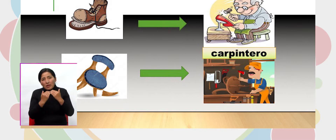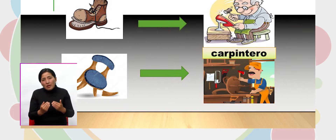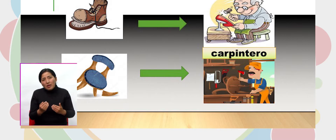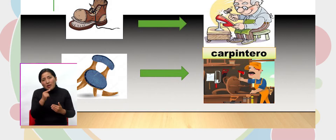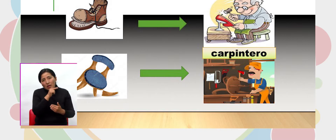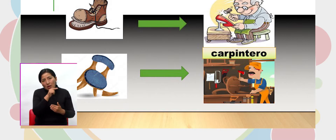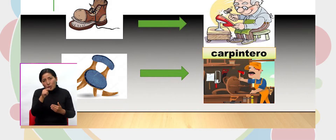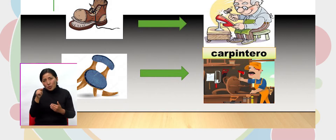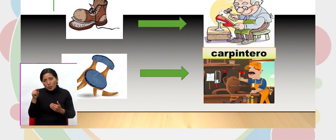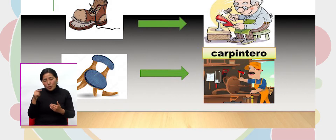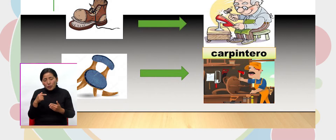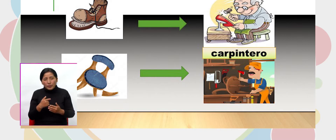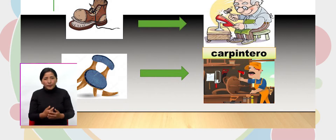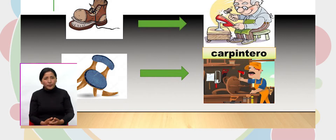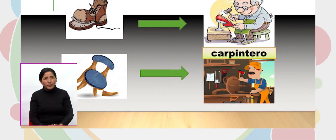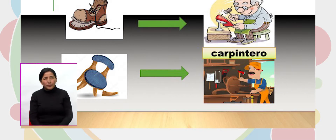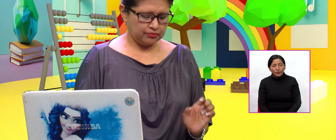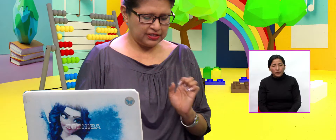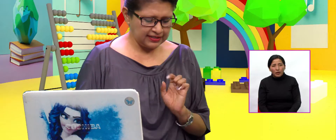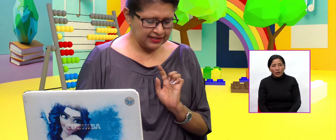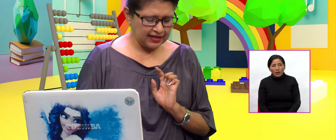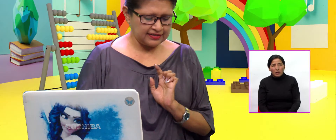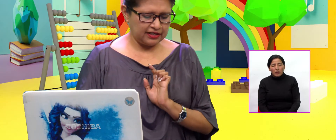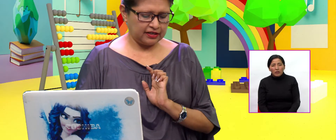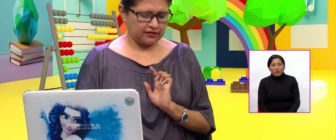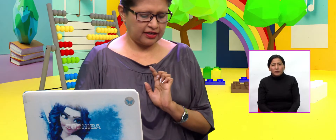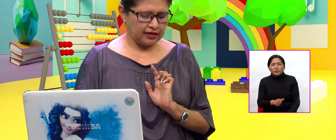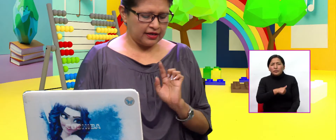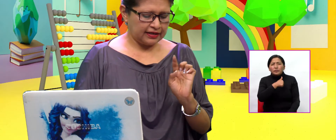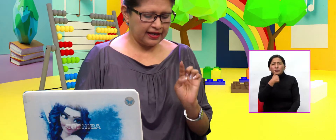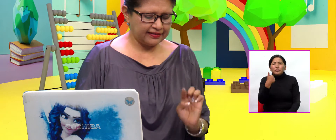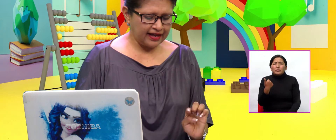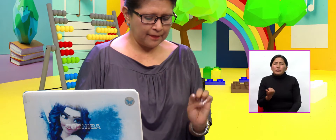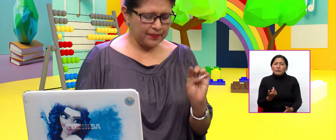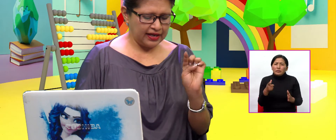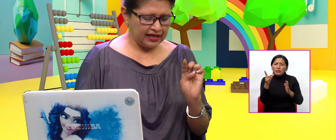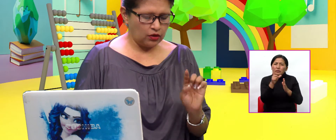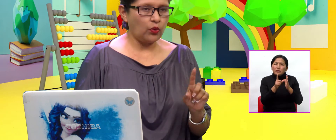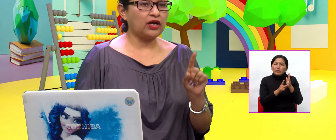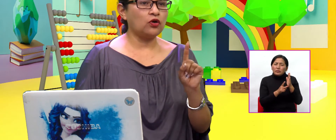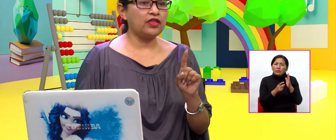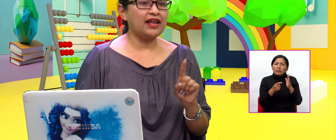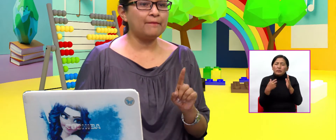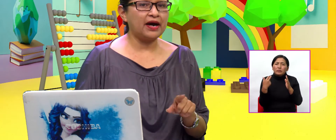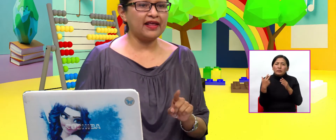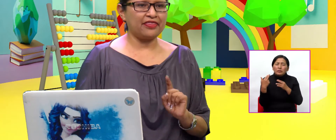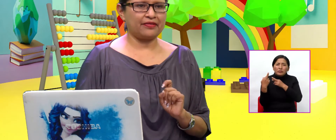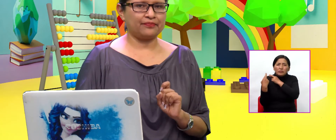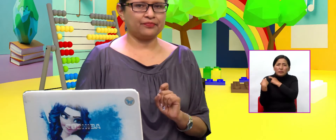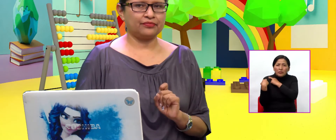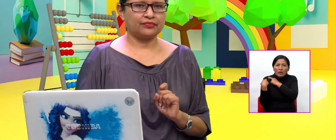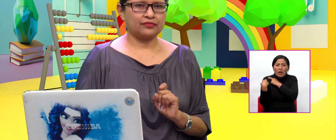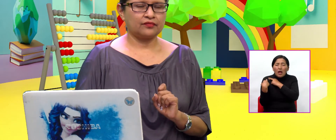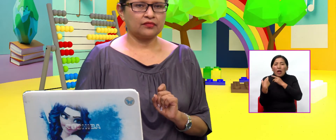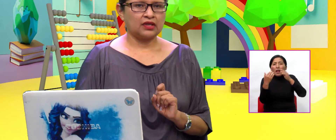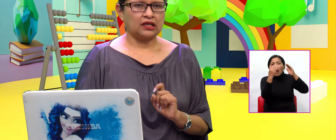ustedes, ¿verdad? Veamos Dice la siguiente Que tape el hueco de la pared